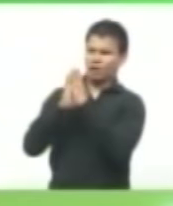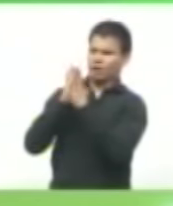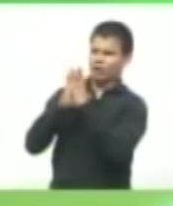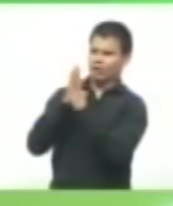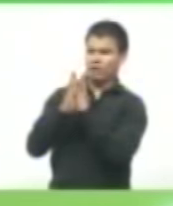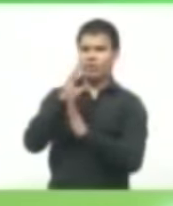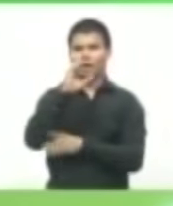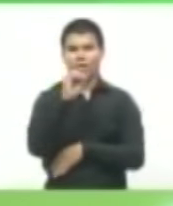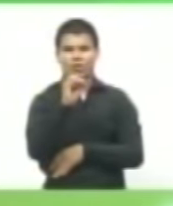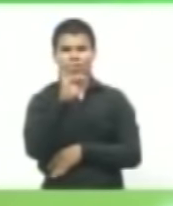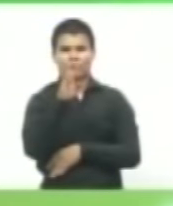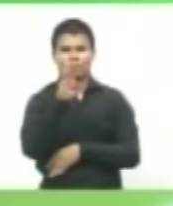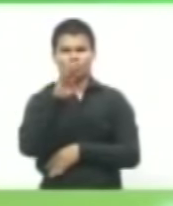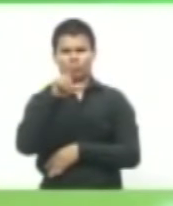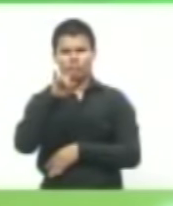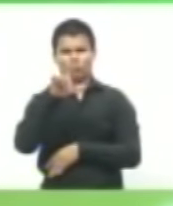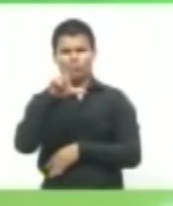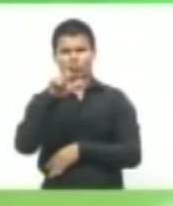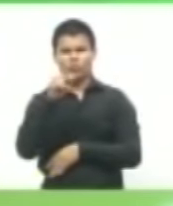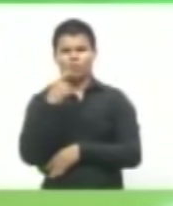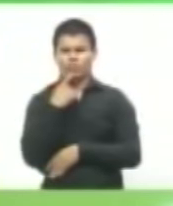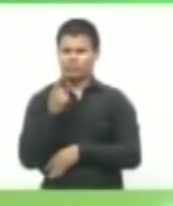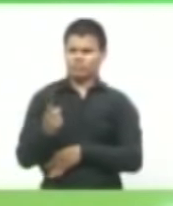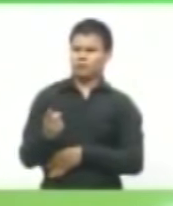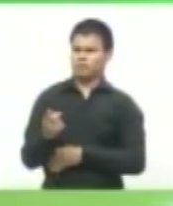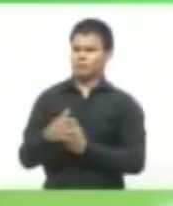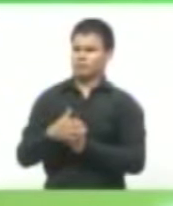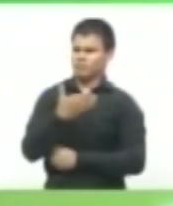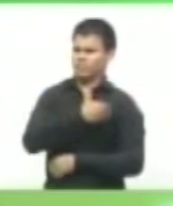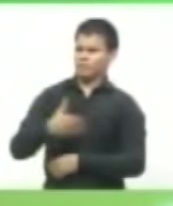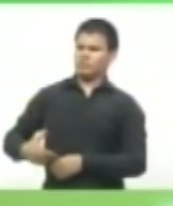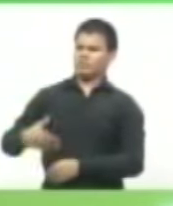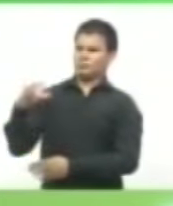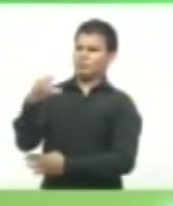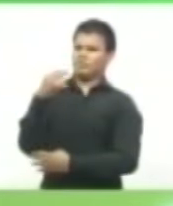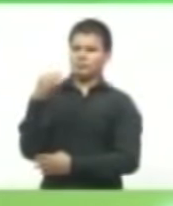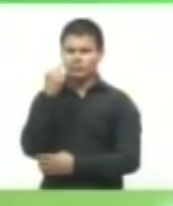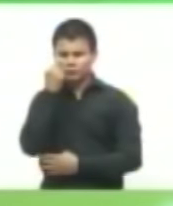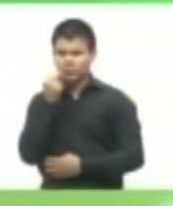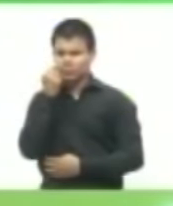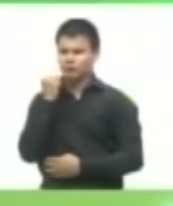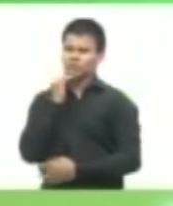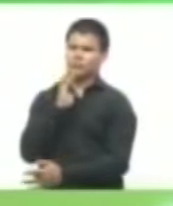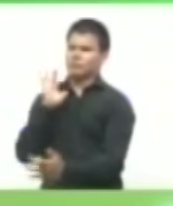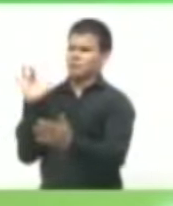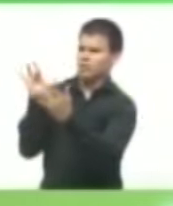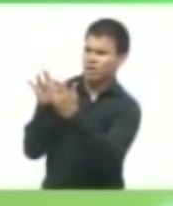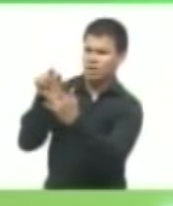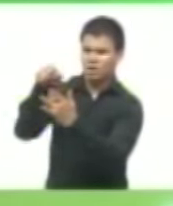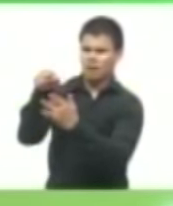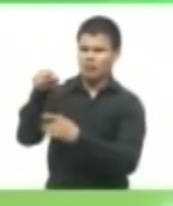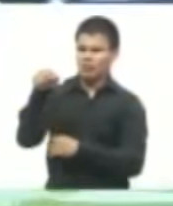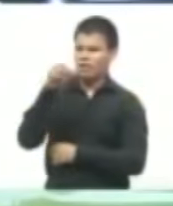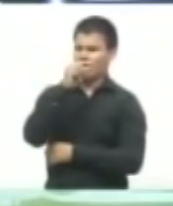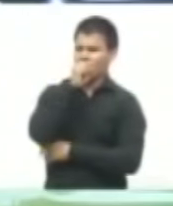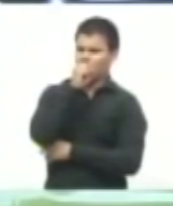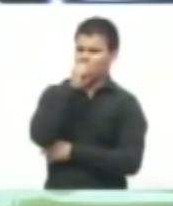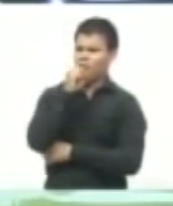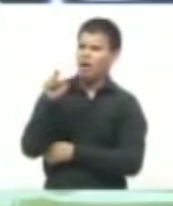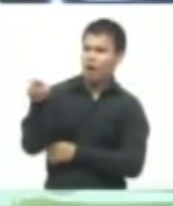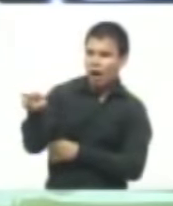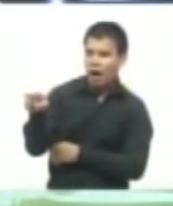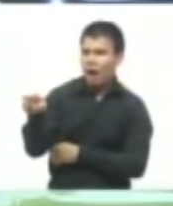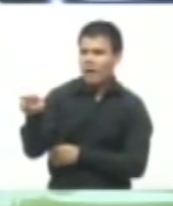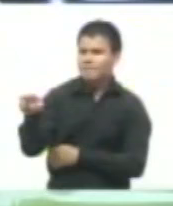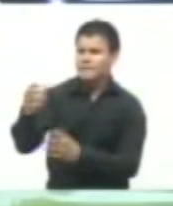la Fiscalía, en la que destaca que en la campaña reeleccionista del presidente Juan Manuel Santos, Odebrecht aportó $1 millón, los senadores se